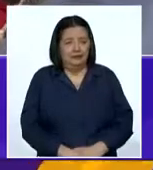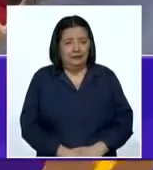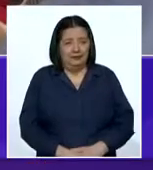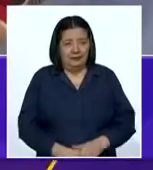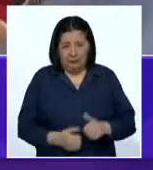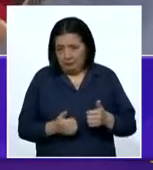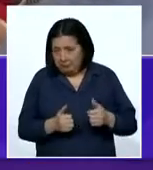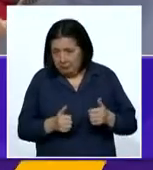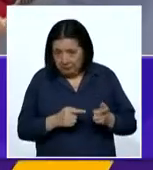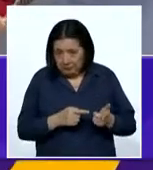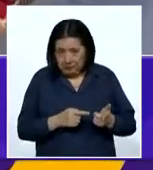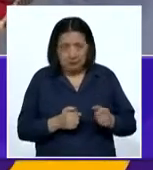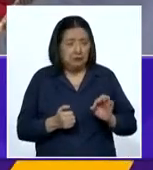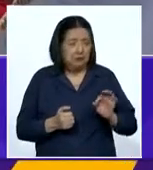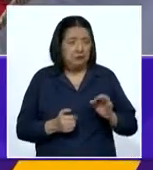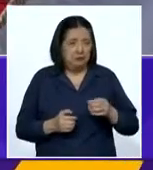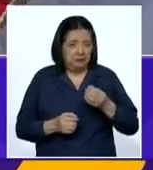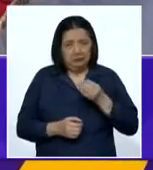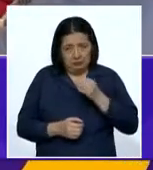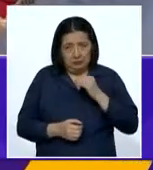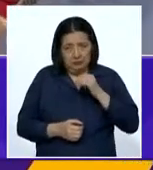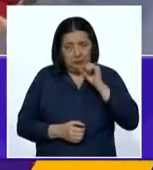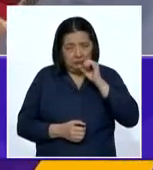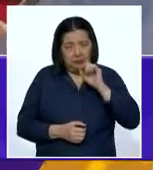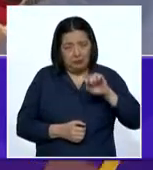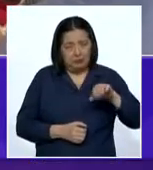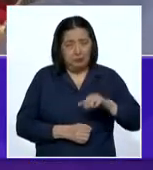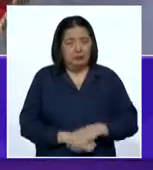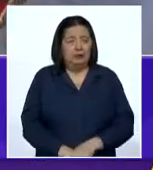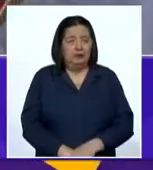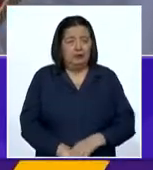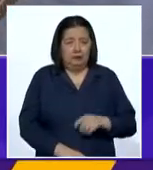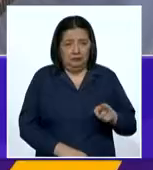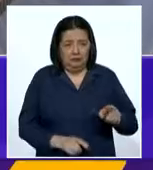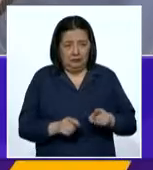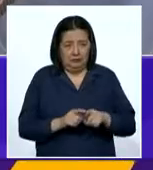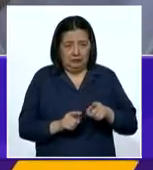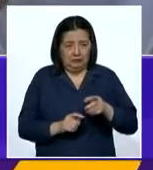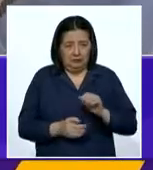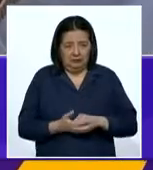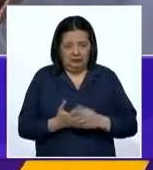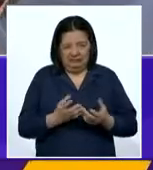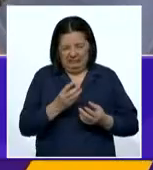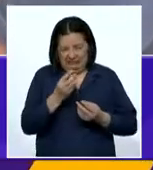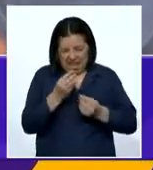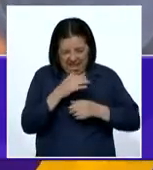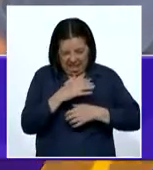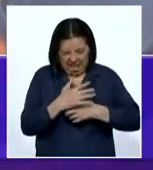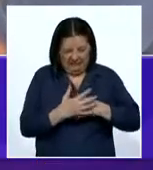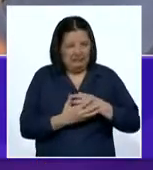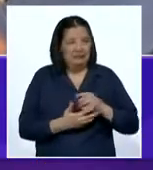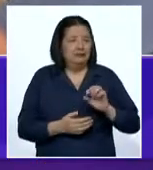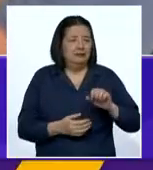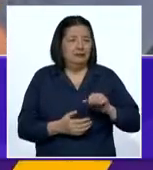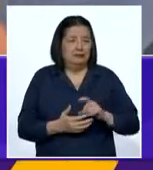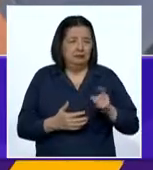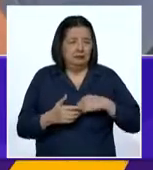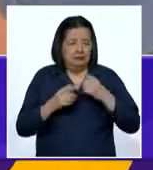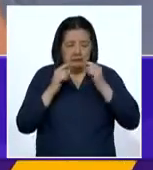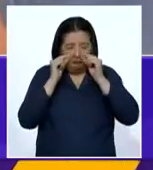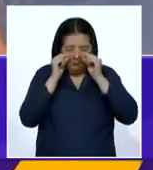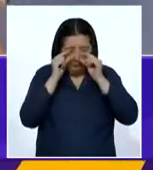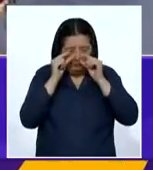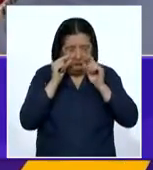¿Qué tal han reaccionado? Sí, están comiendo. Uh-huh. Ellos estaban además llenos de lodo, ¿no? Sí, no podían ver